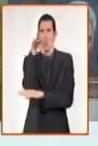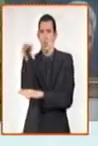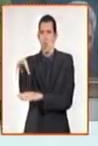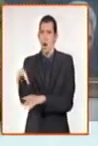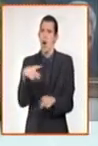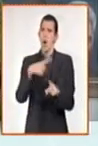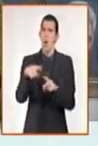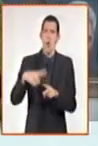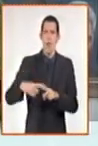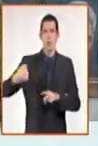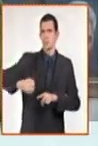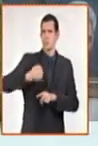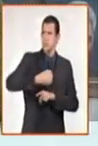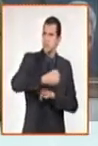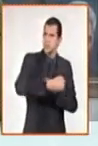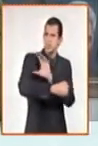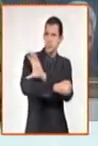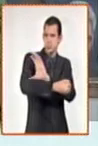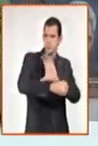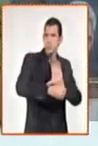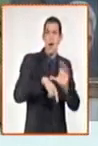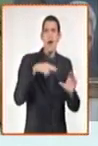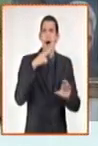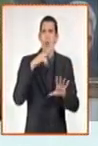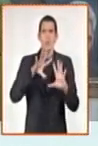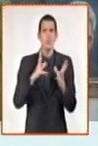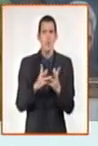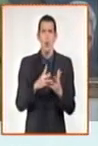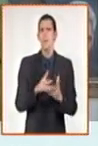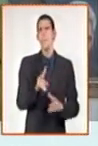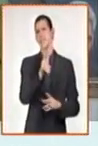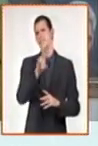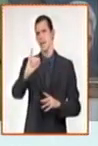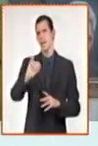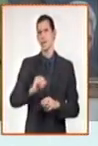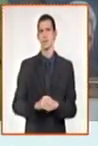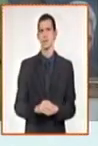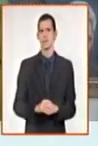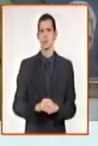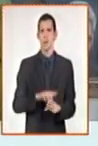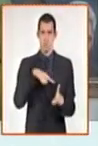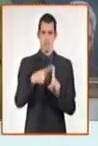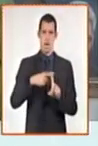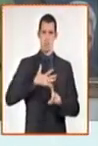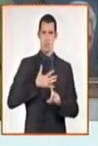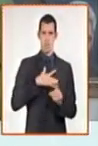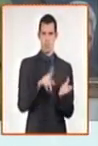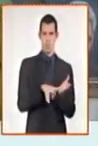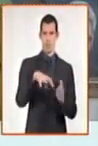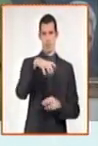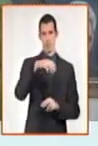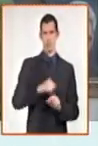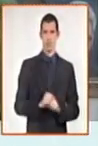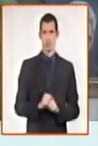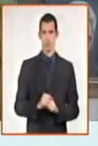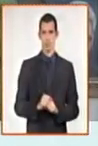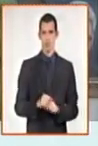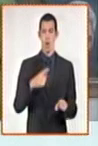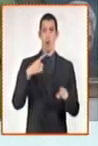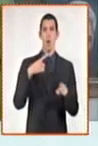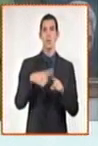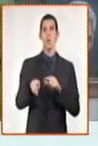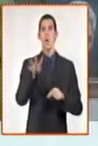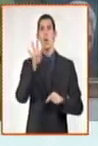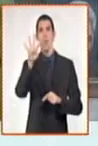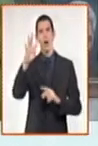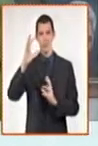más de 26 pipas que hemos estado recibiendo el apoyo en la provincia, además de las que tenemos nosotros en la provincia, 4 bombas